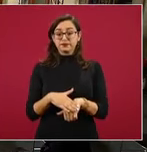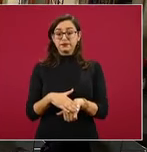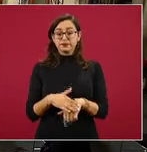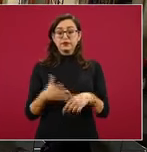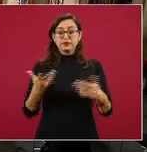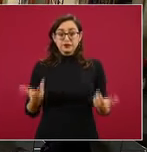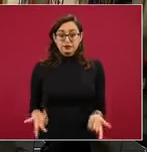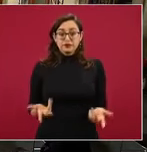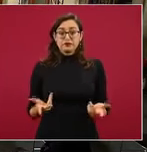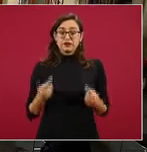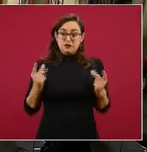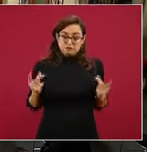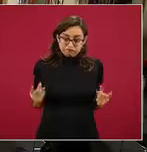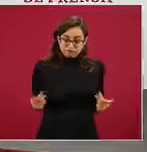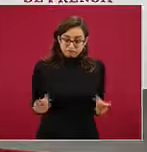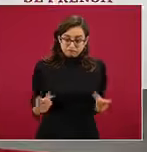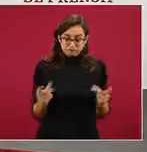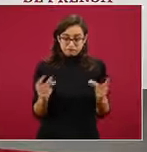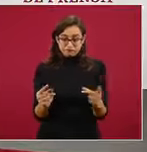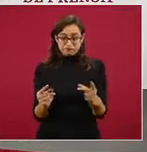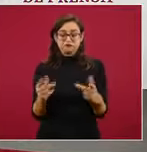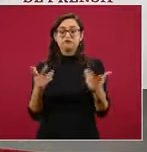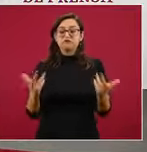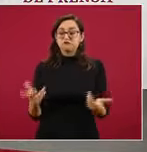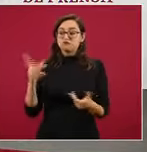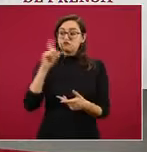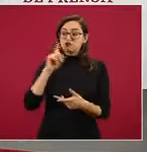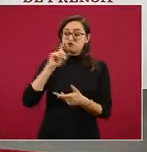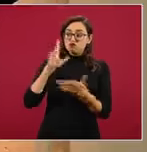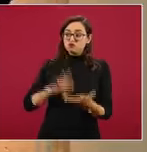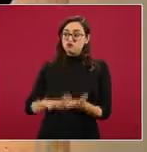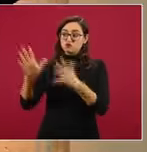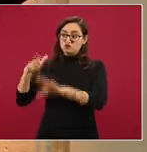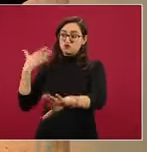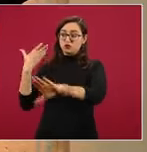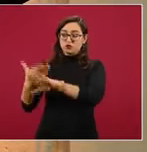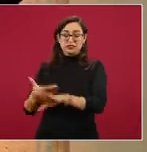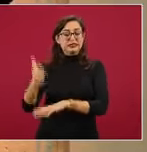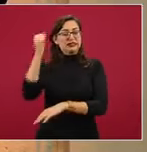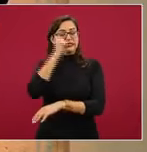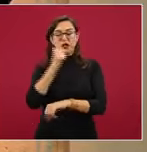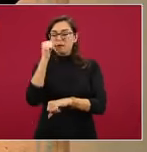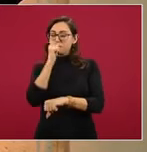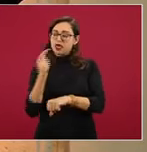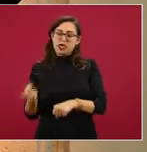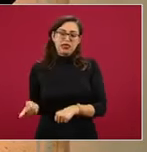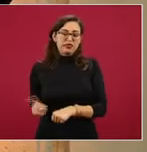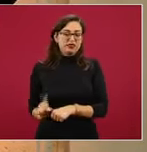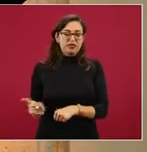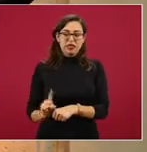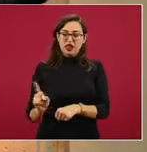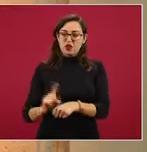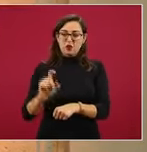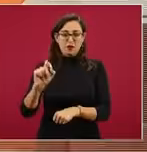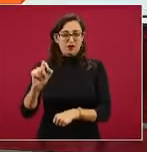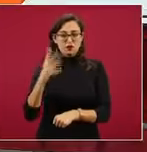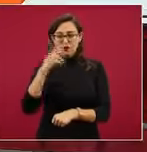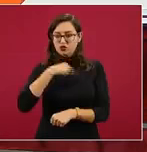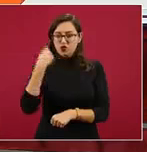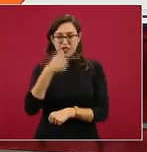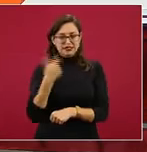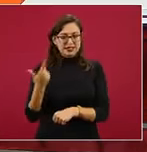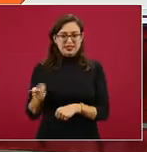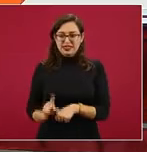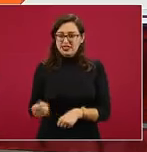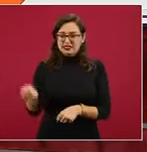que el activismo contra la violencia hacia las mujeres debe ser 24 horas, 7 días a la semana. La